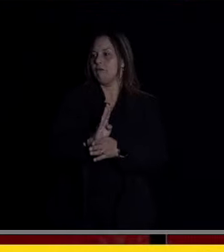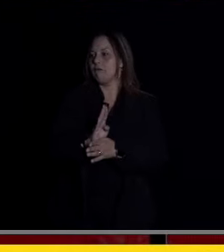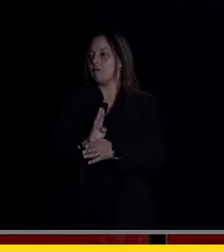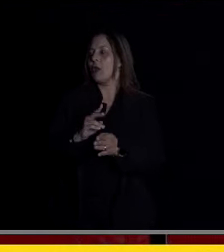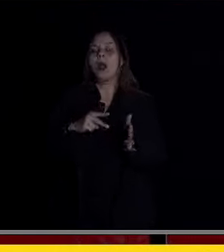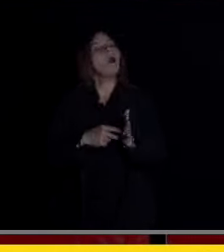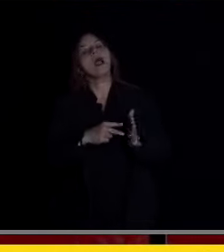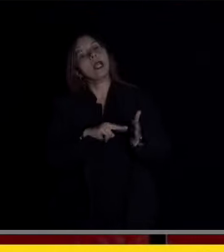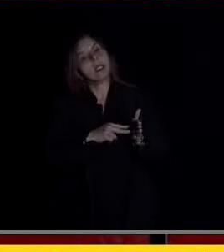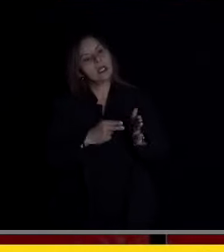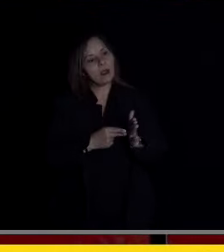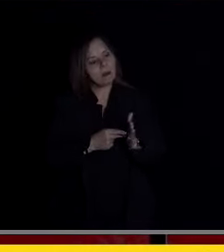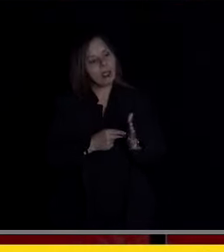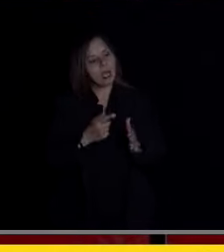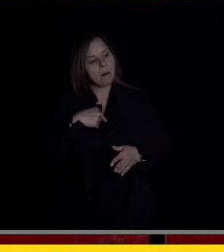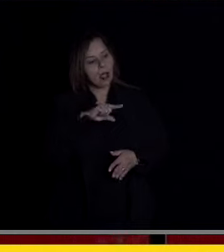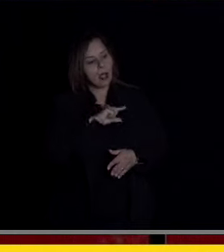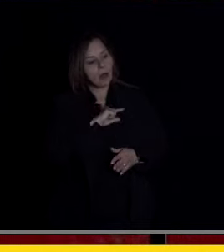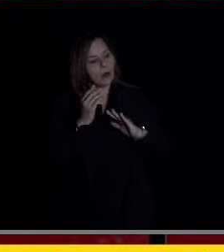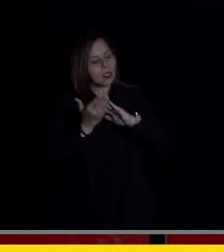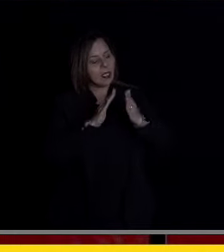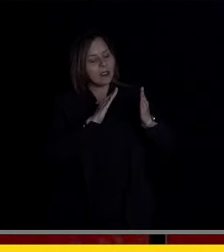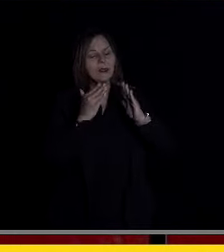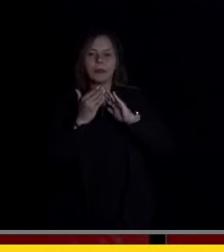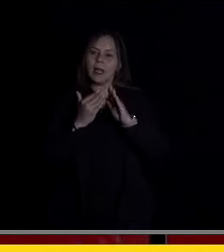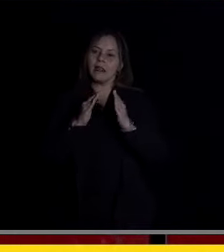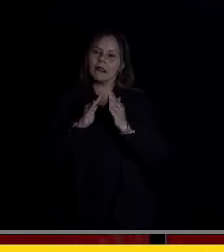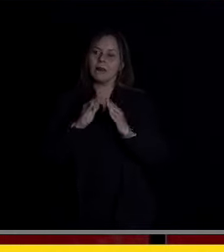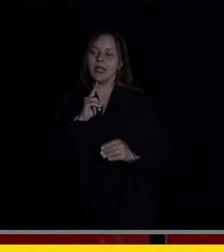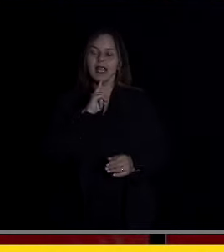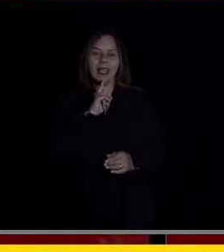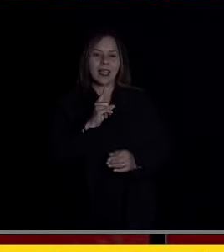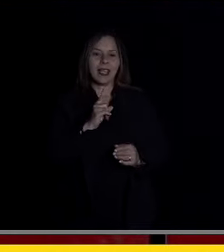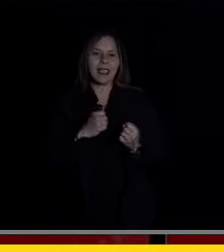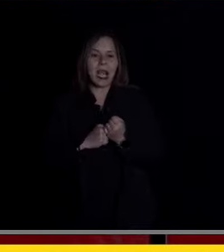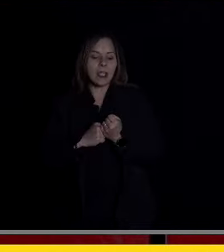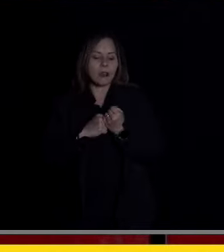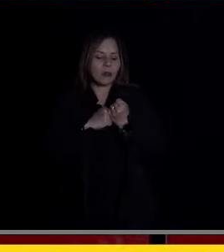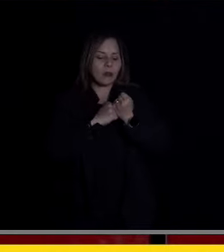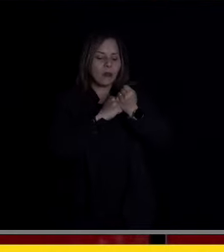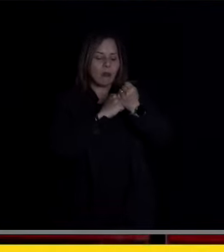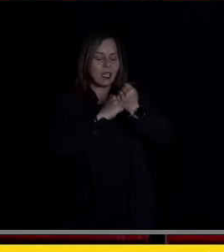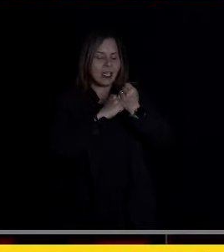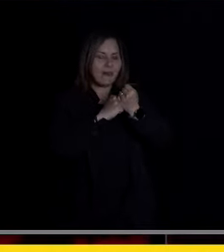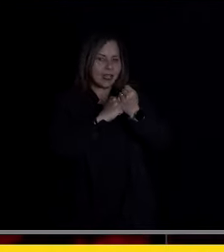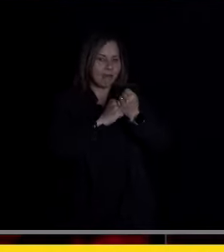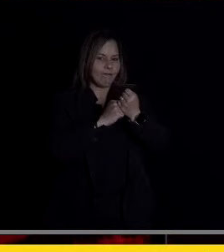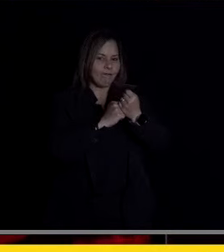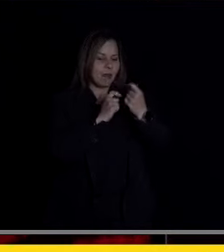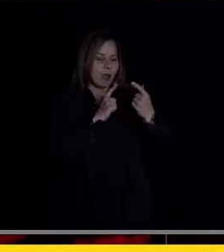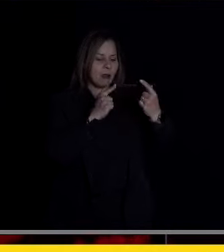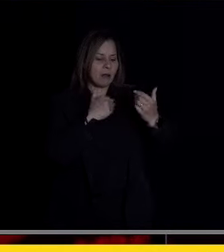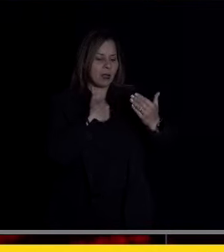lo que significa el sector empresarial para nuestra ciudad, es la sostenibilidad. La gran mayoría de